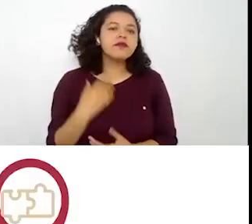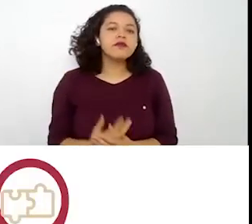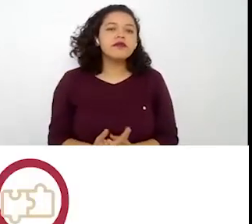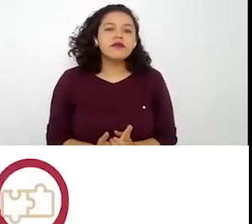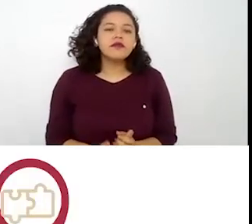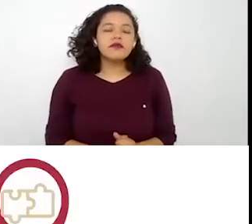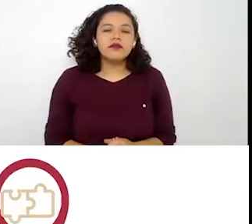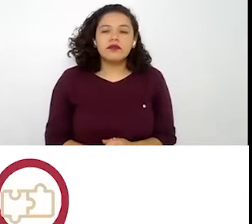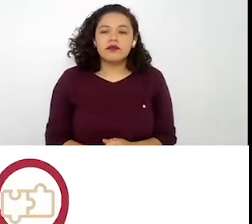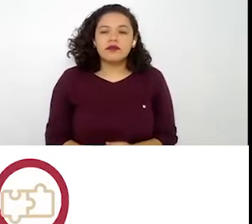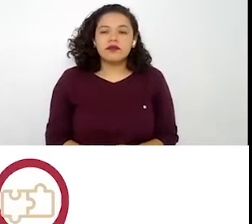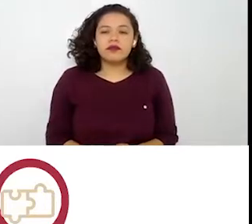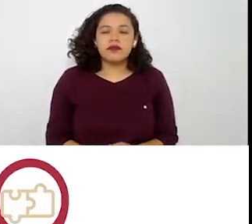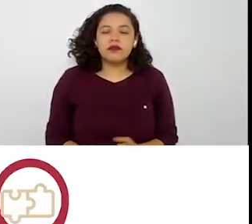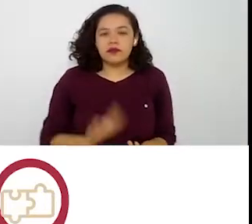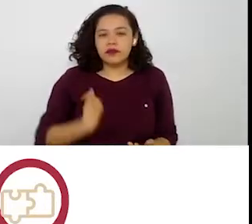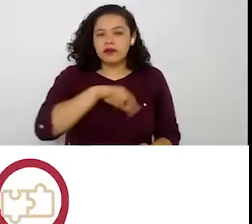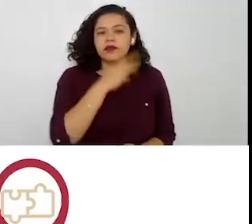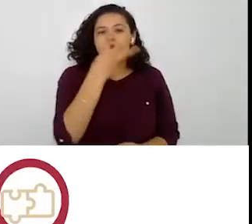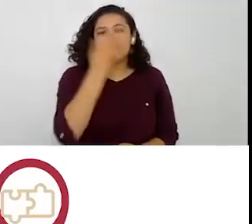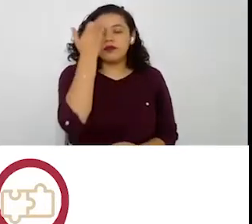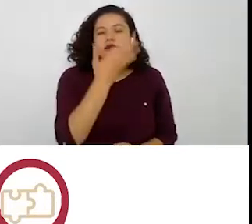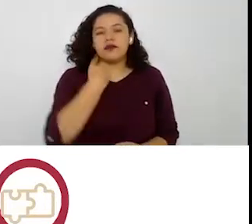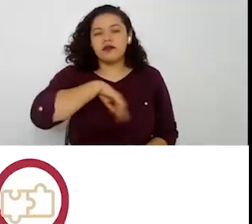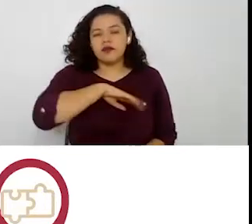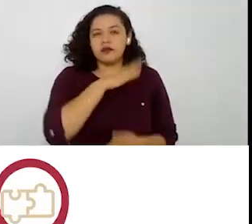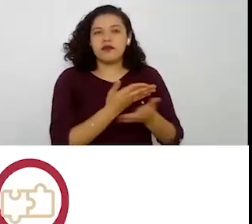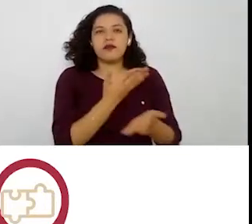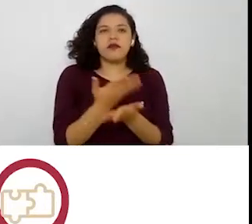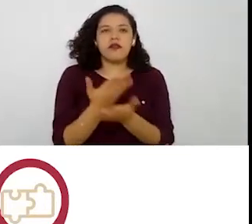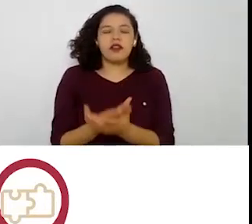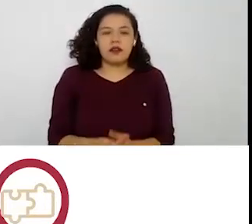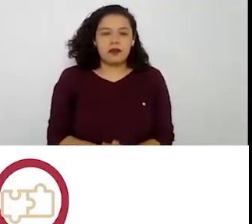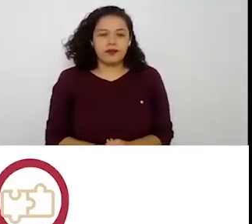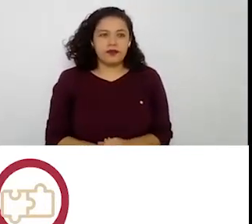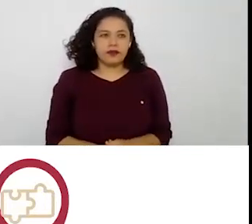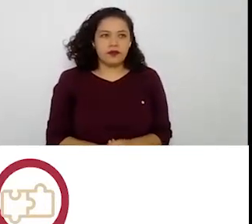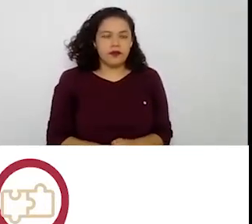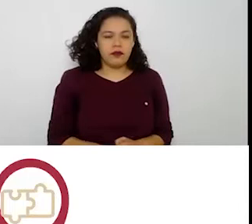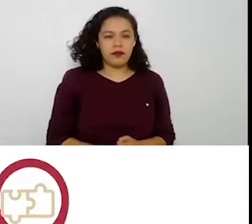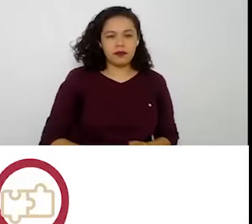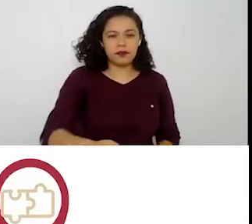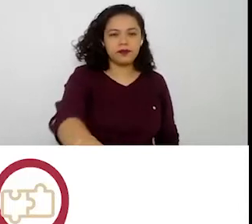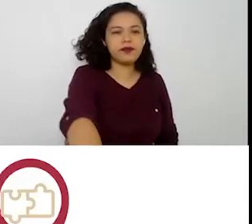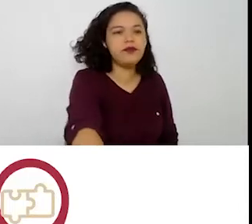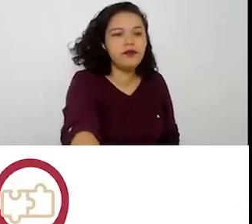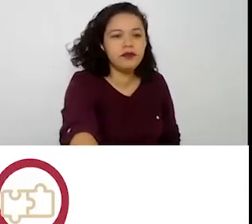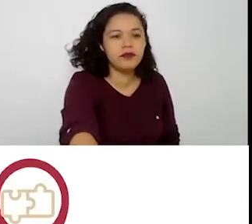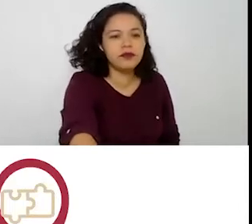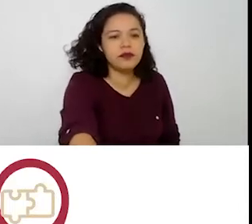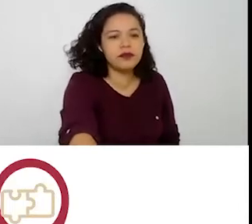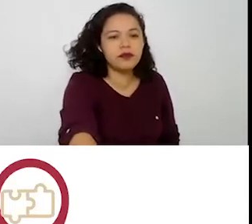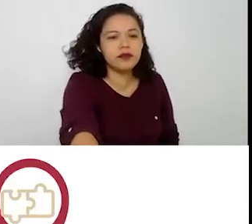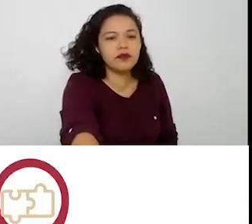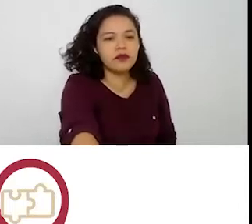nosotros estamos proponiendo estas tres etapas porque creemos que hace una una presentación